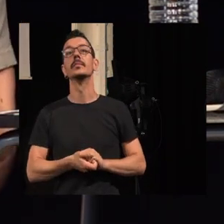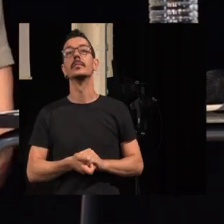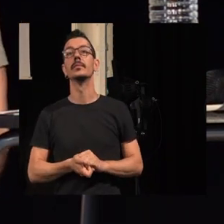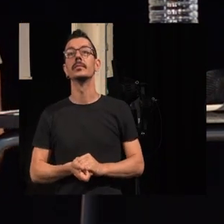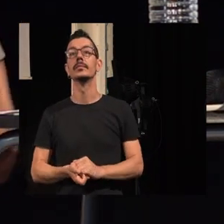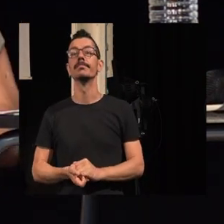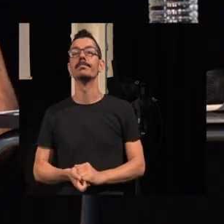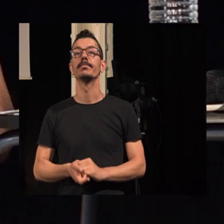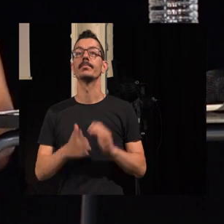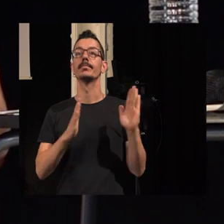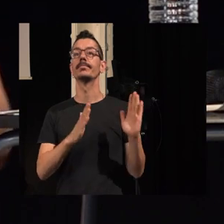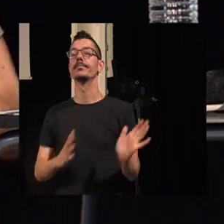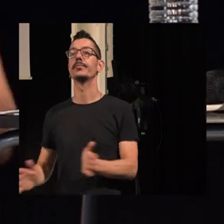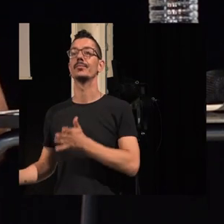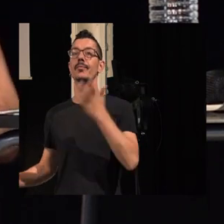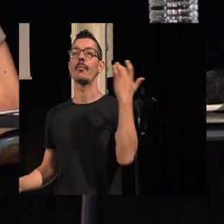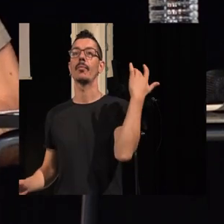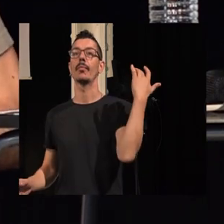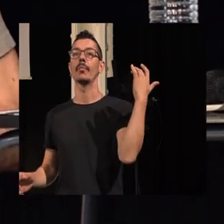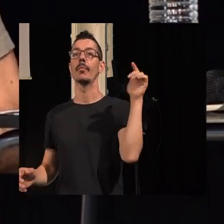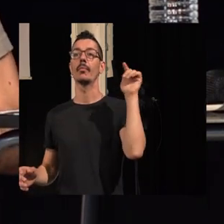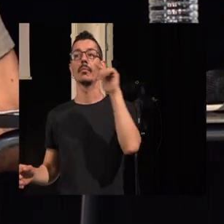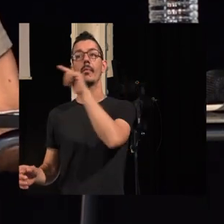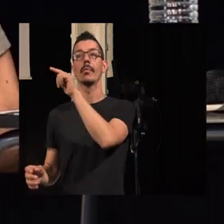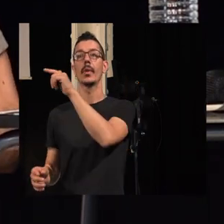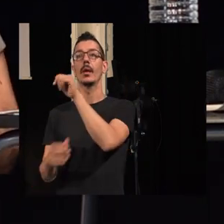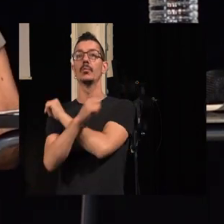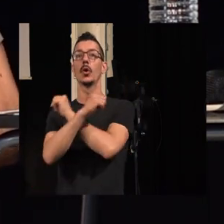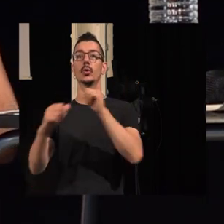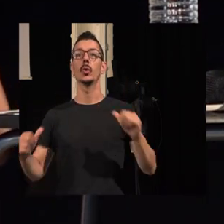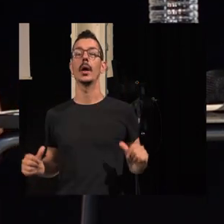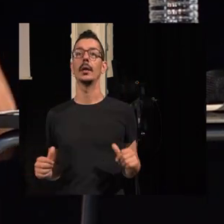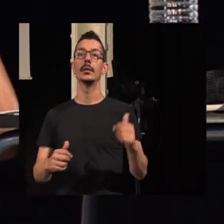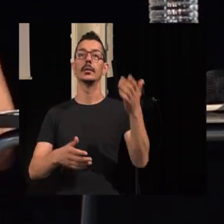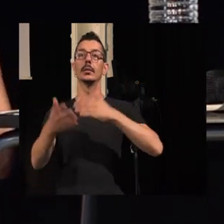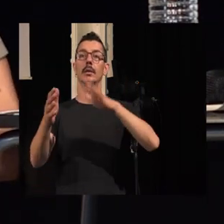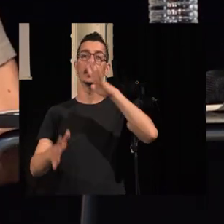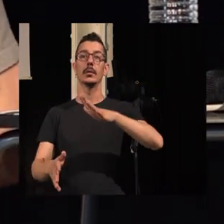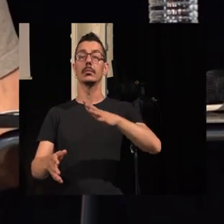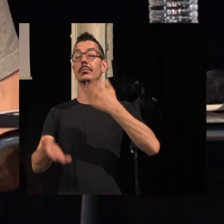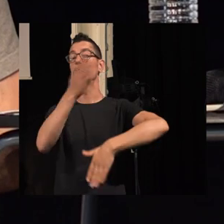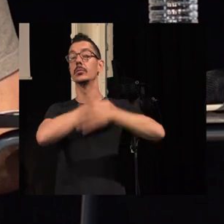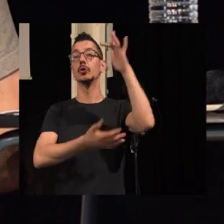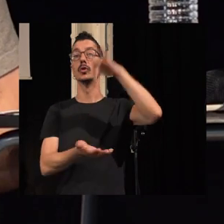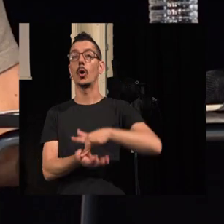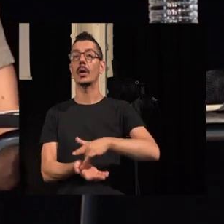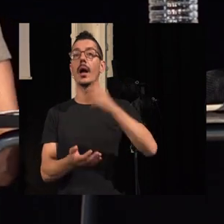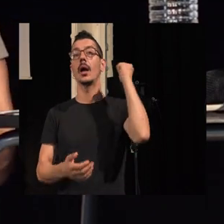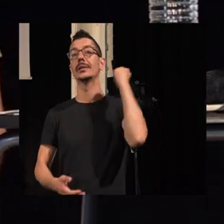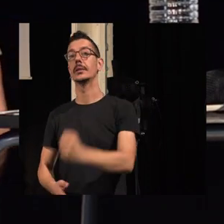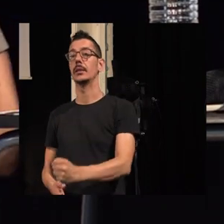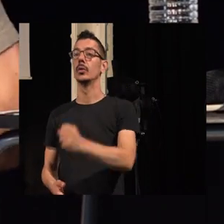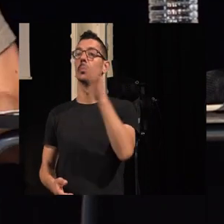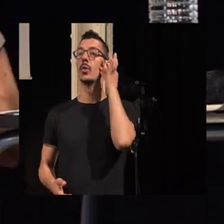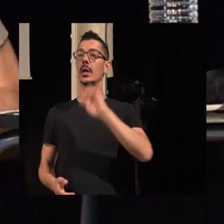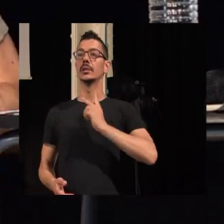Ahí en Portugal, 10 años después del asesinato de una mujer trans en Oporto, que